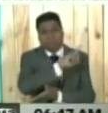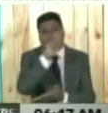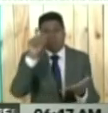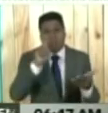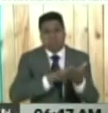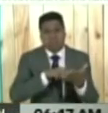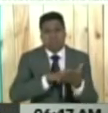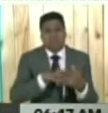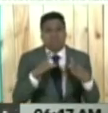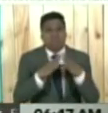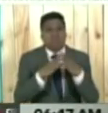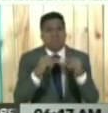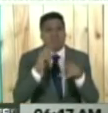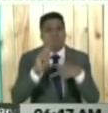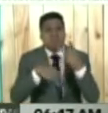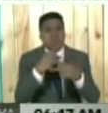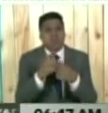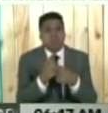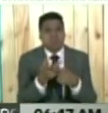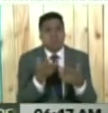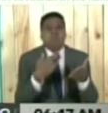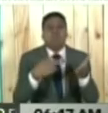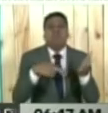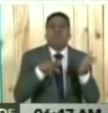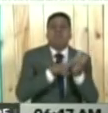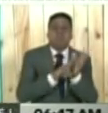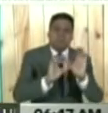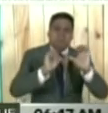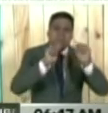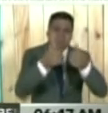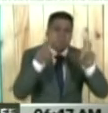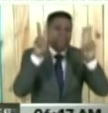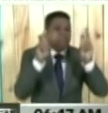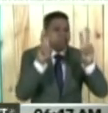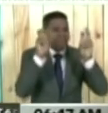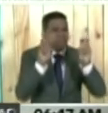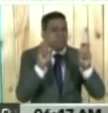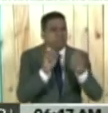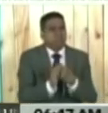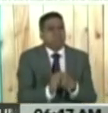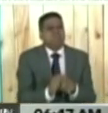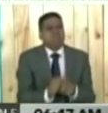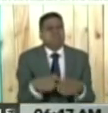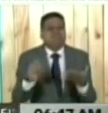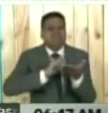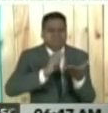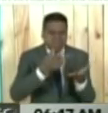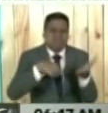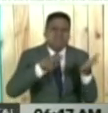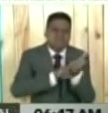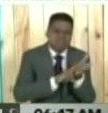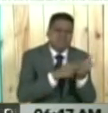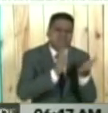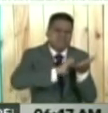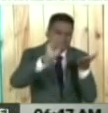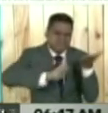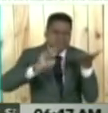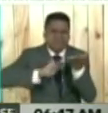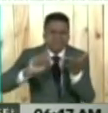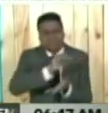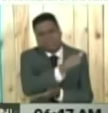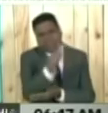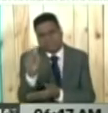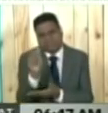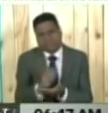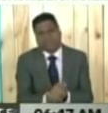todo ese, y habría que reponer la causa al Estado de volver a empezar a recoger esa firma. Esa es una